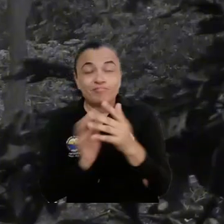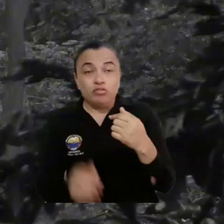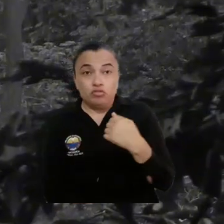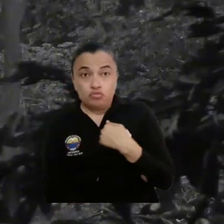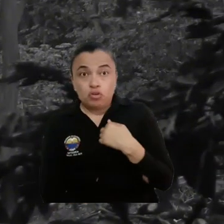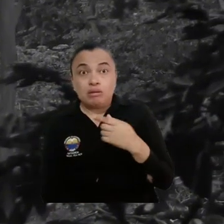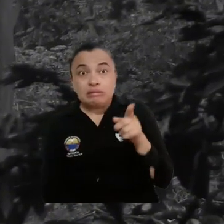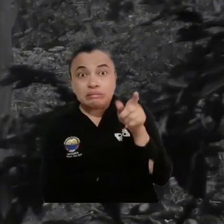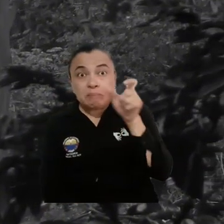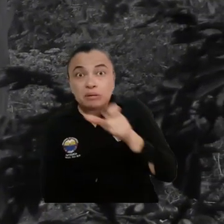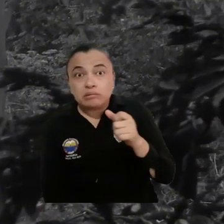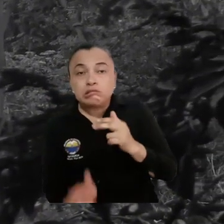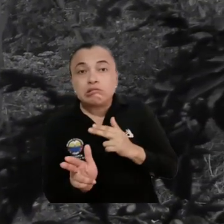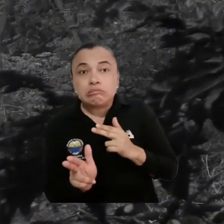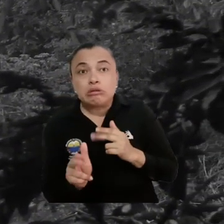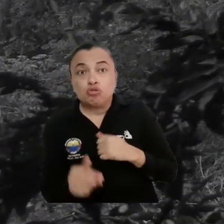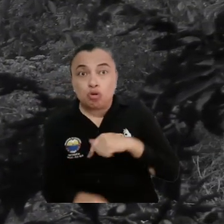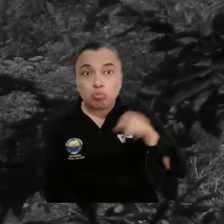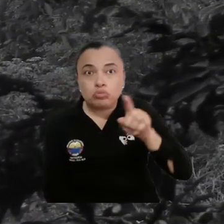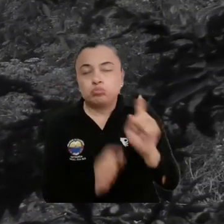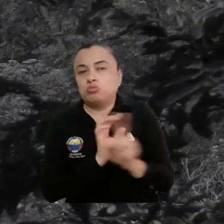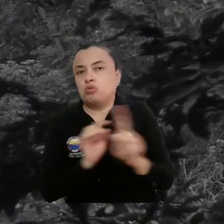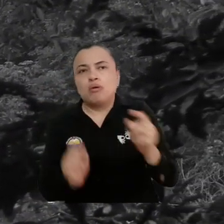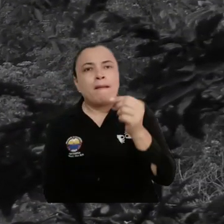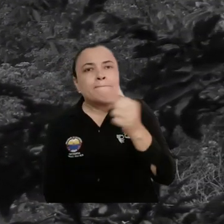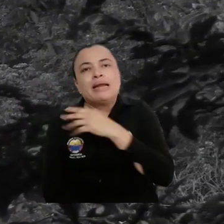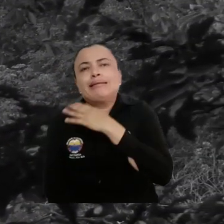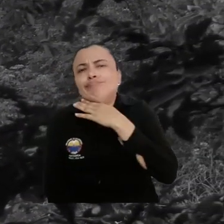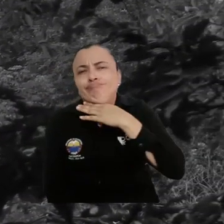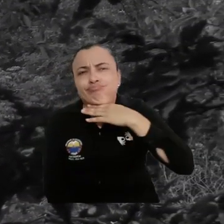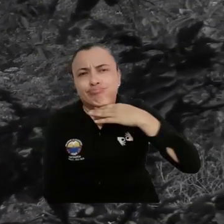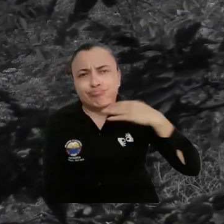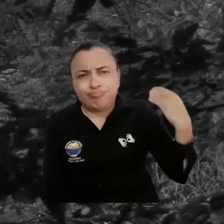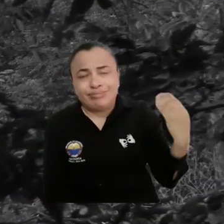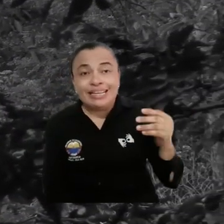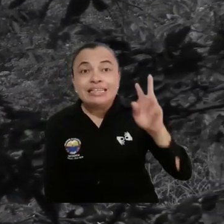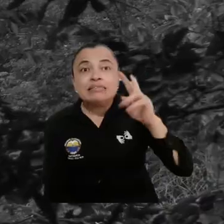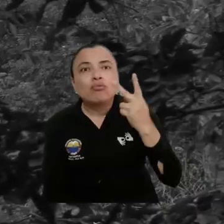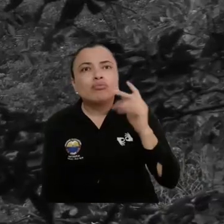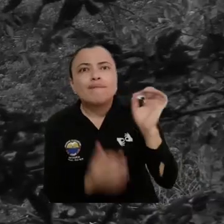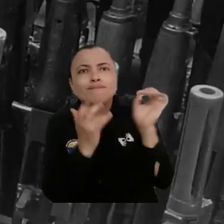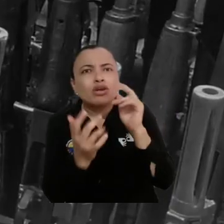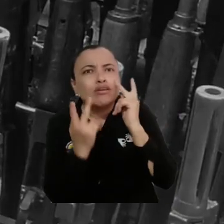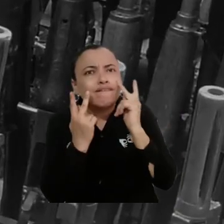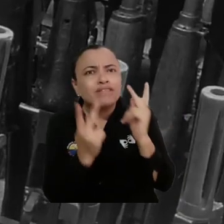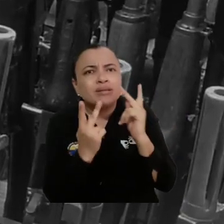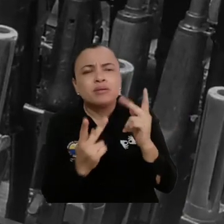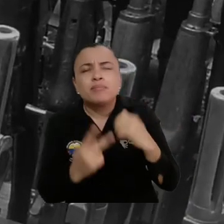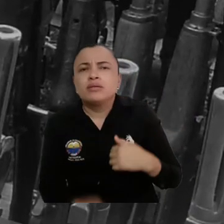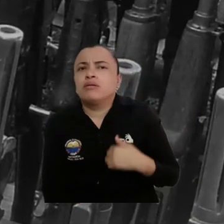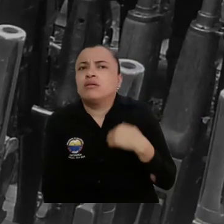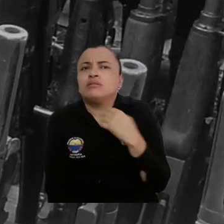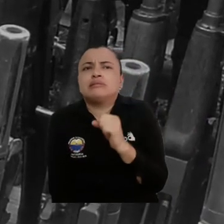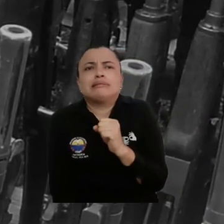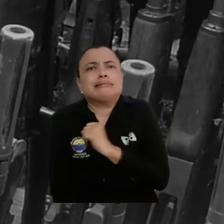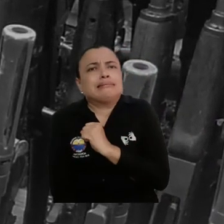plata. Segundo, viví esa violencia cerquita ahí y es algo